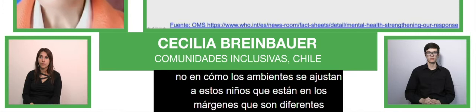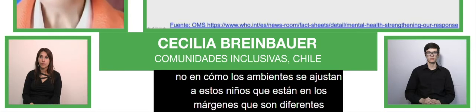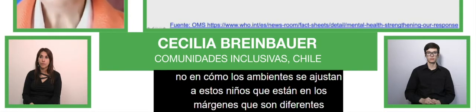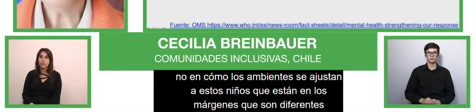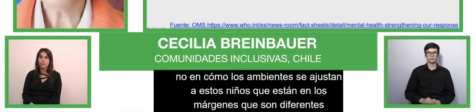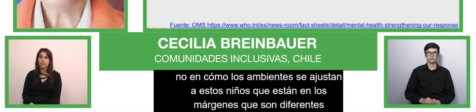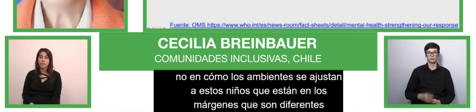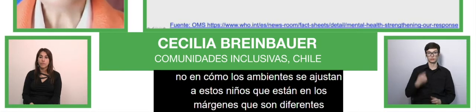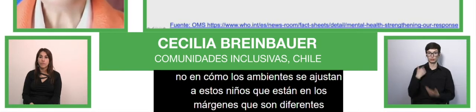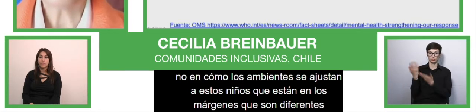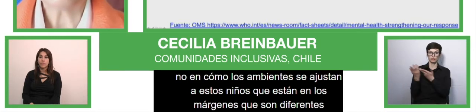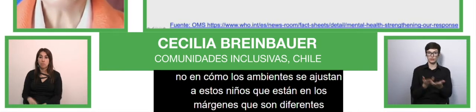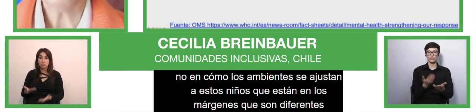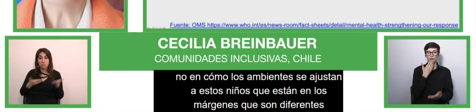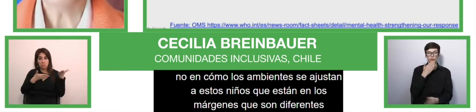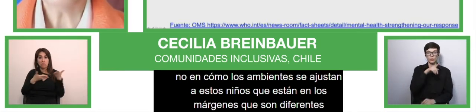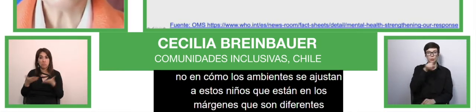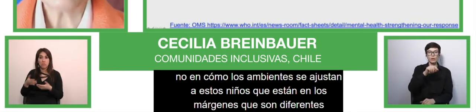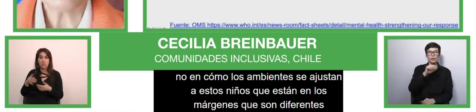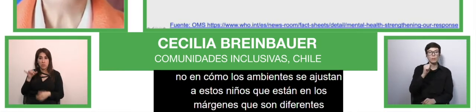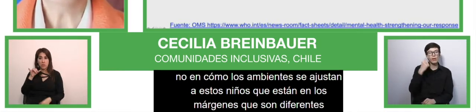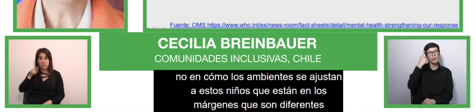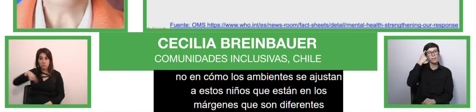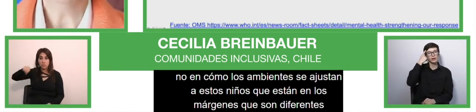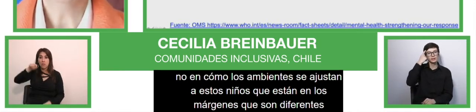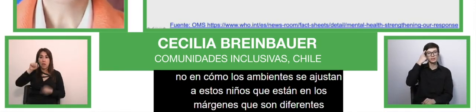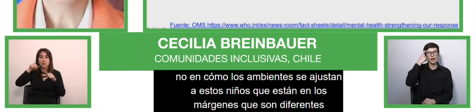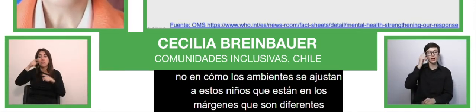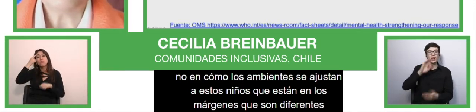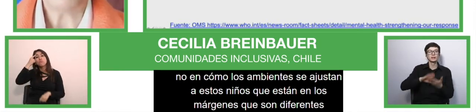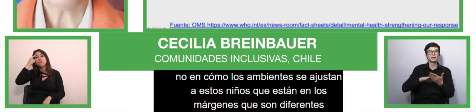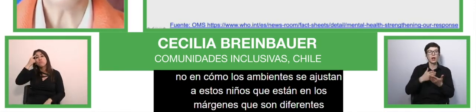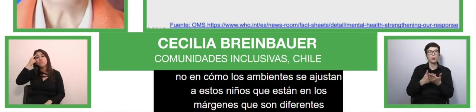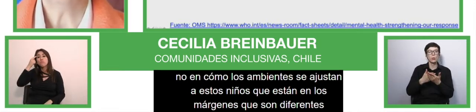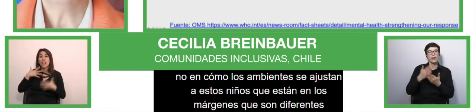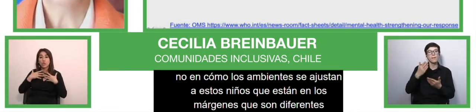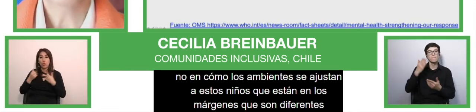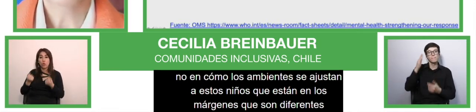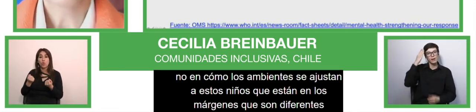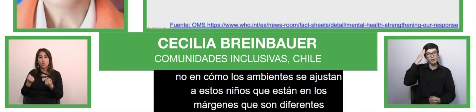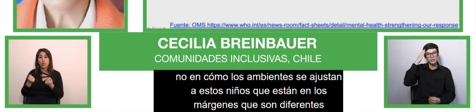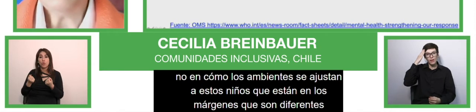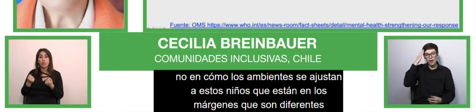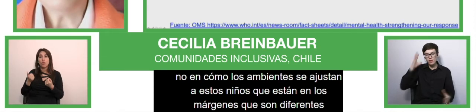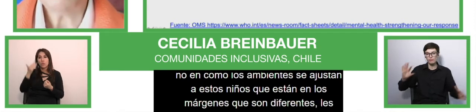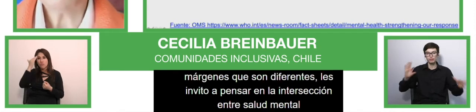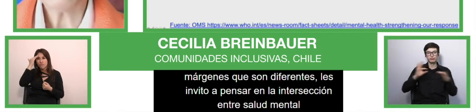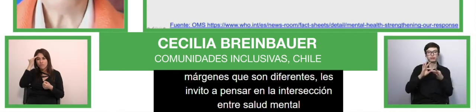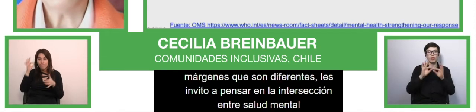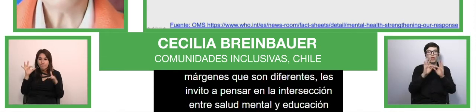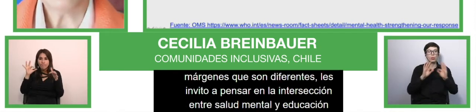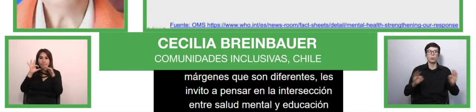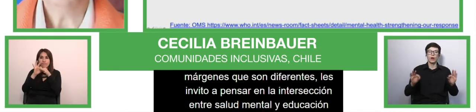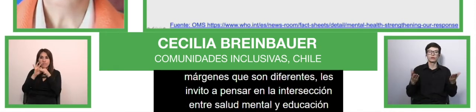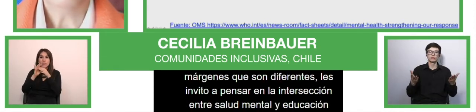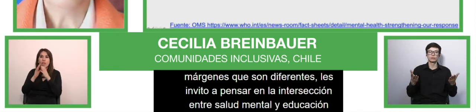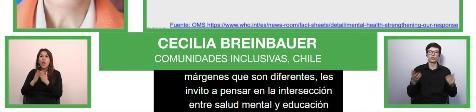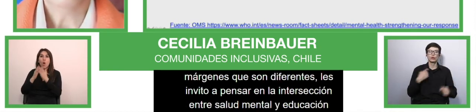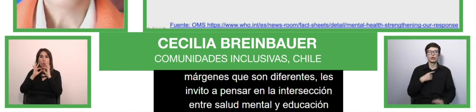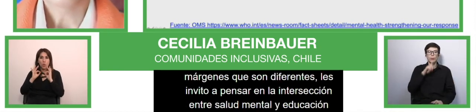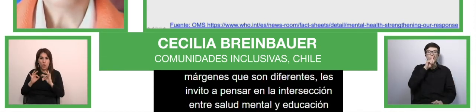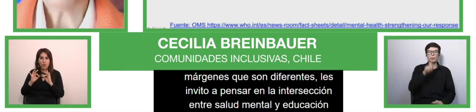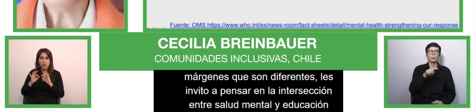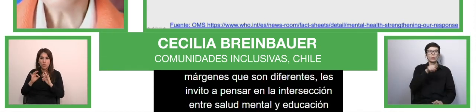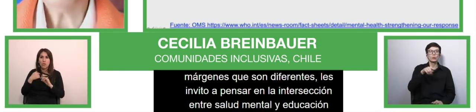les invito a pensar en la intersección entre salud mental y educación que entendemos por salud mental